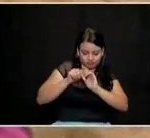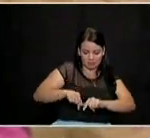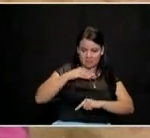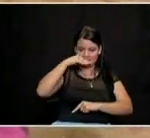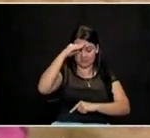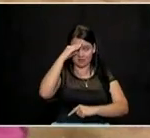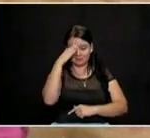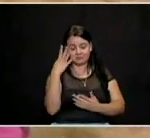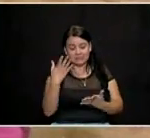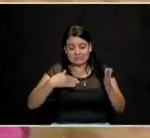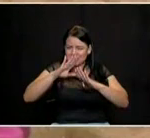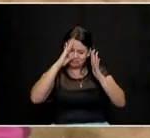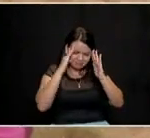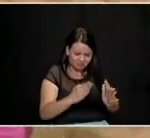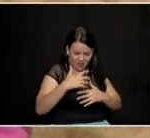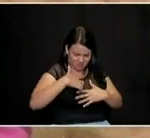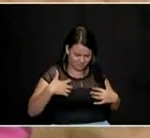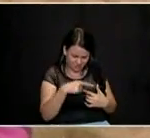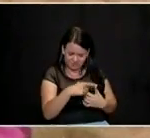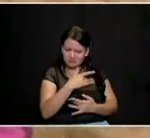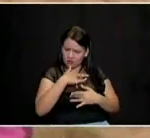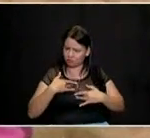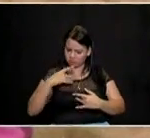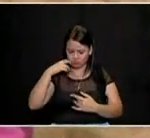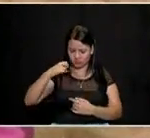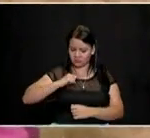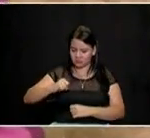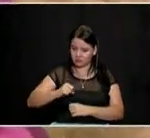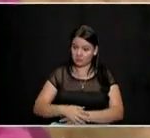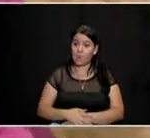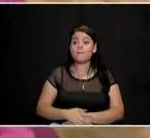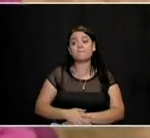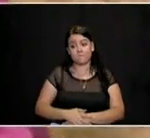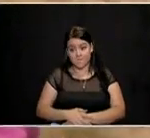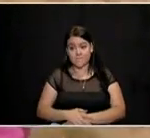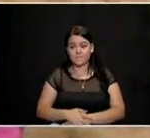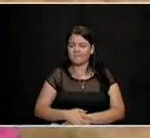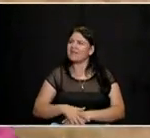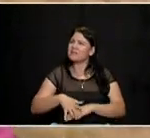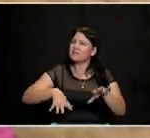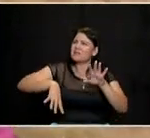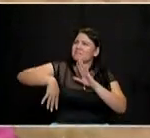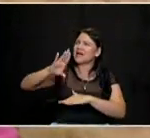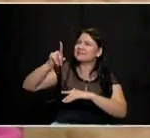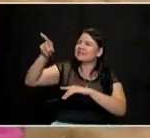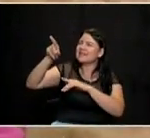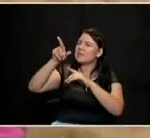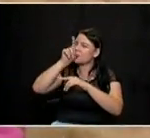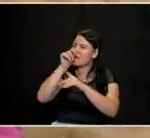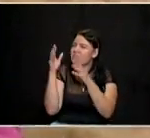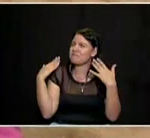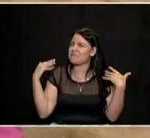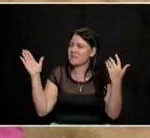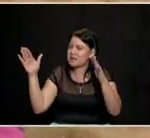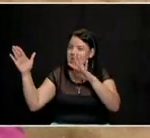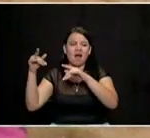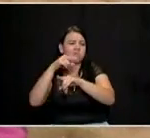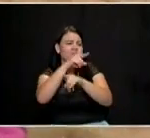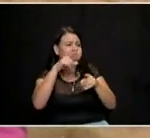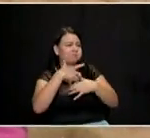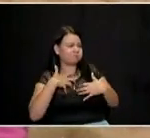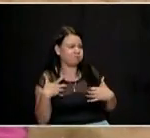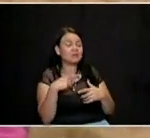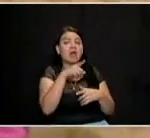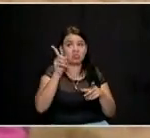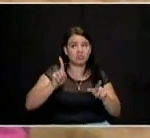derecho a la salud de los animales a nivel de la fauna urbana vamos a crear un seguro de salud para todos estos animales para que